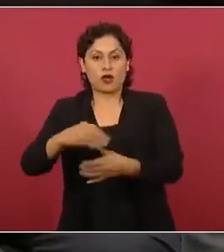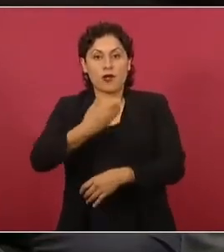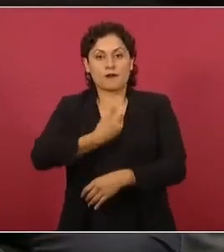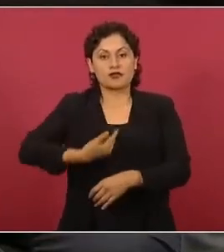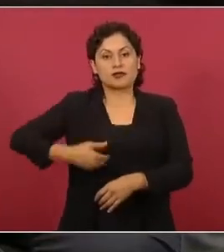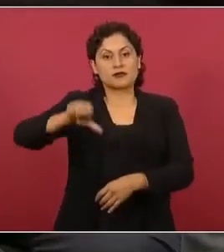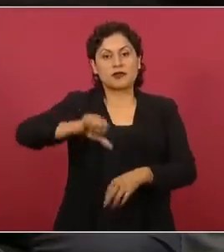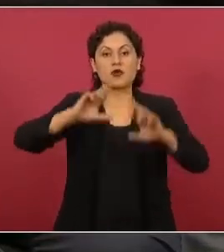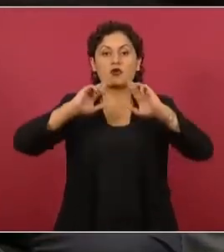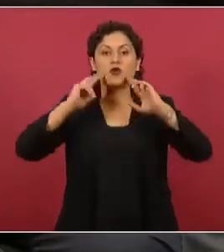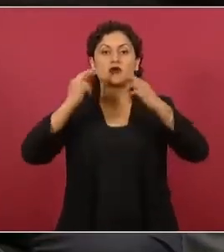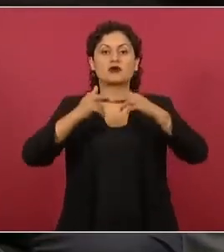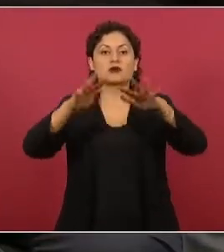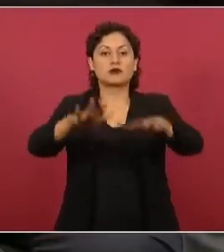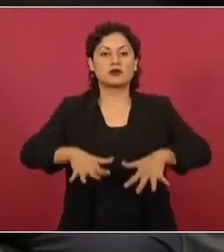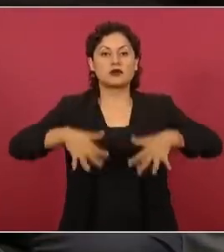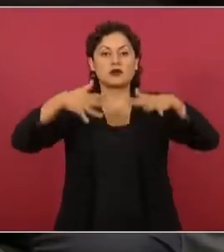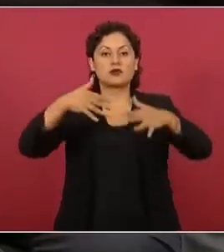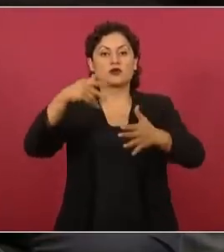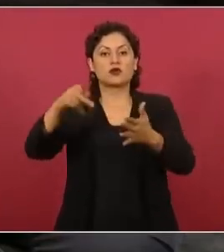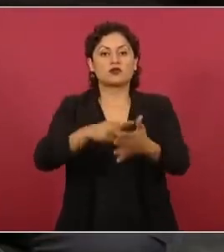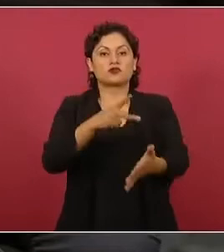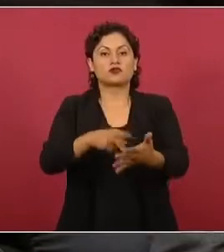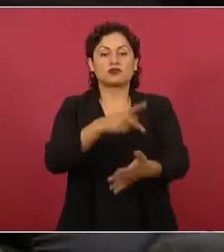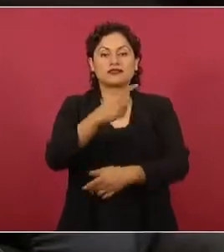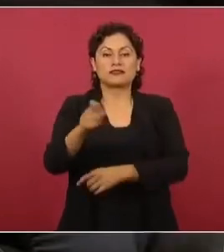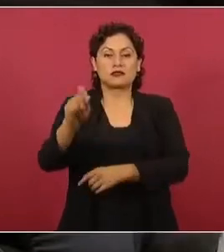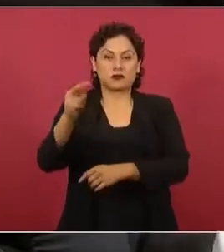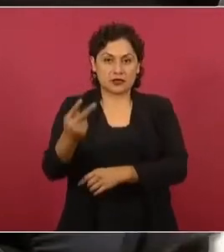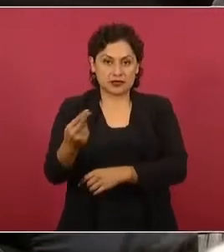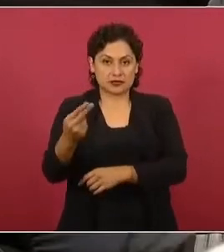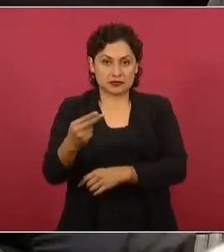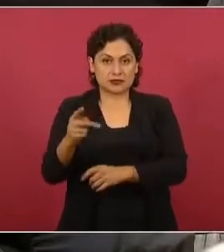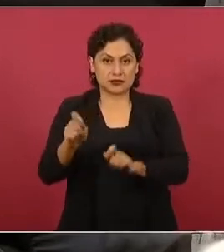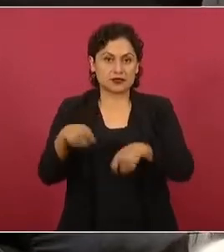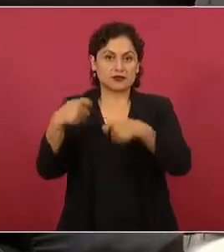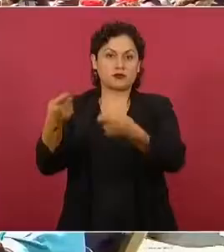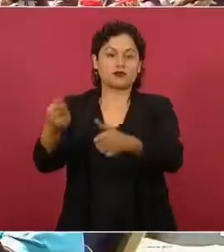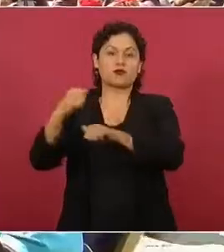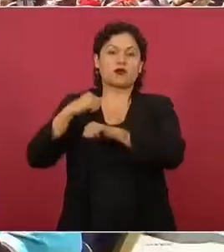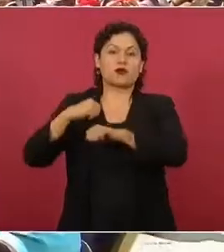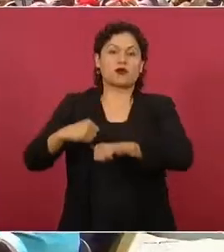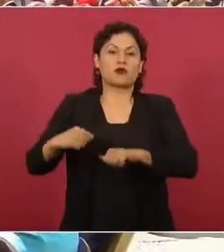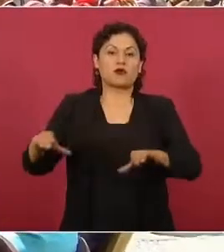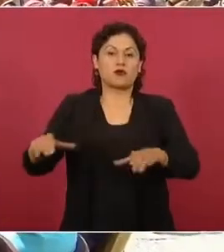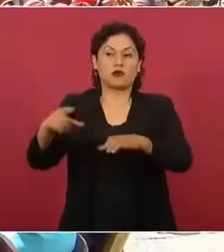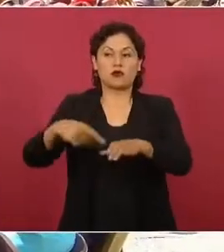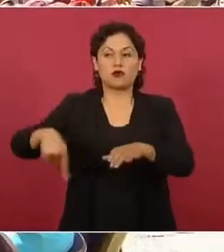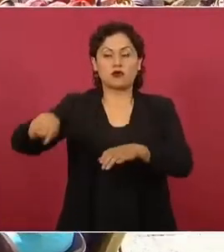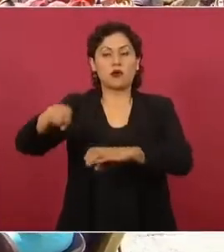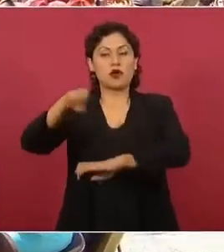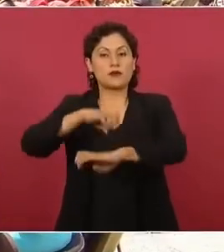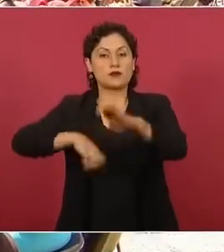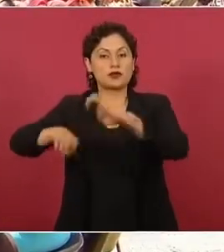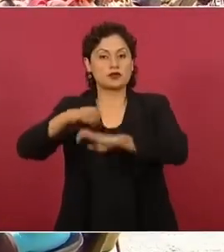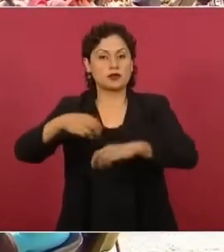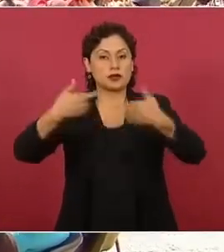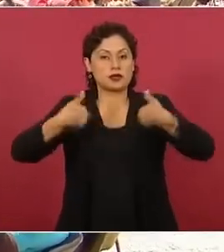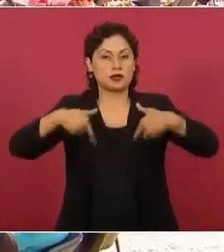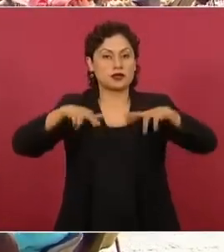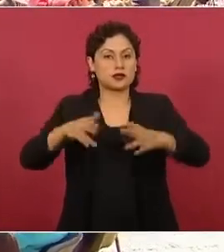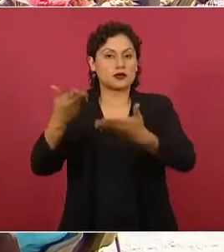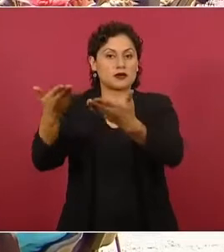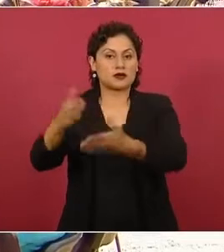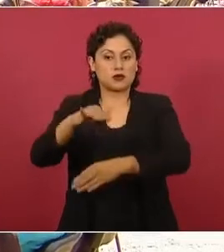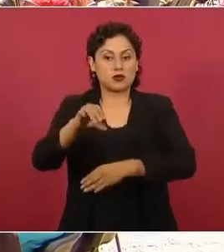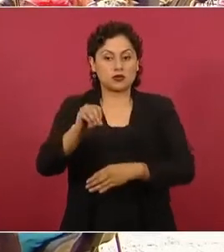ordinaria número 125 de la Asamblea al sector empresarial, representado en este acto por José